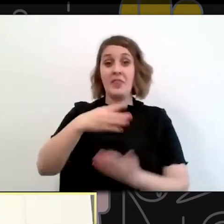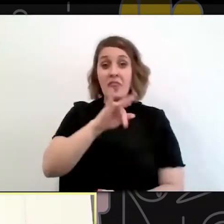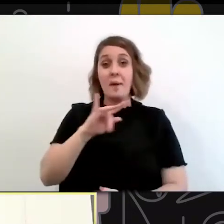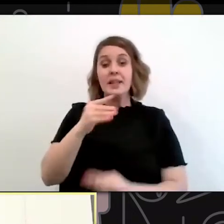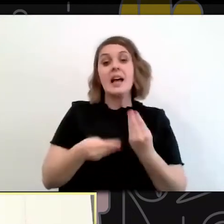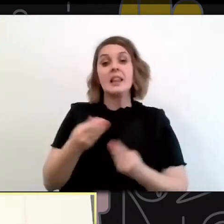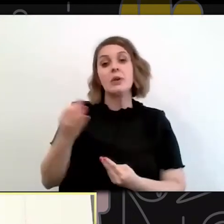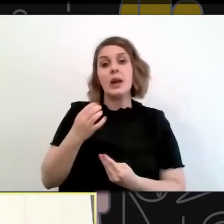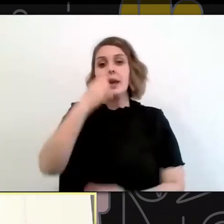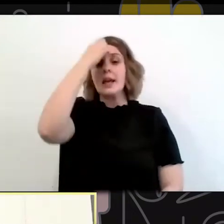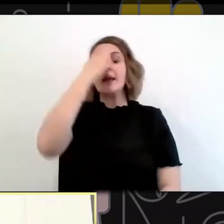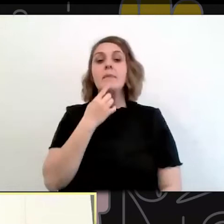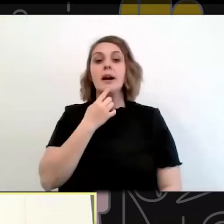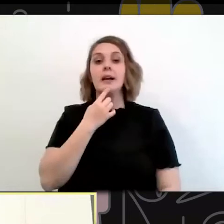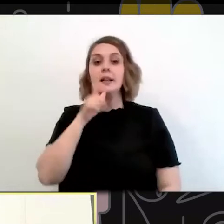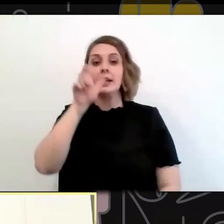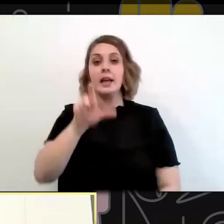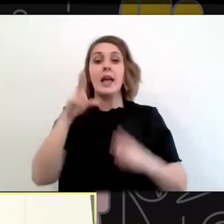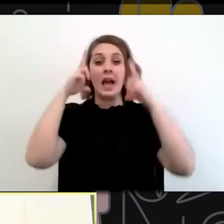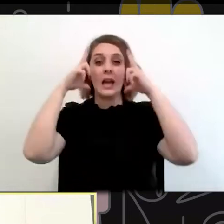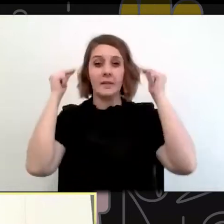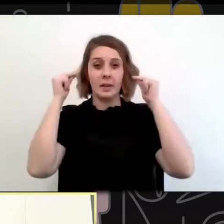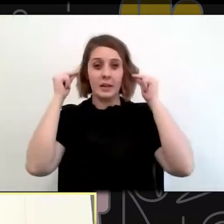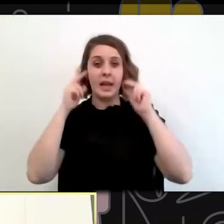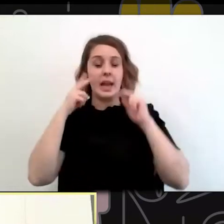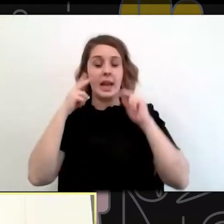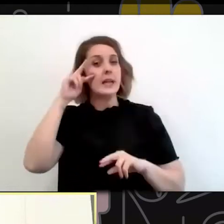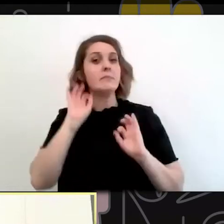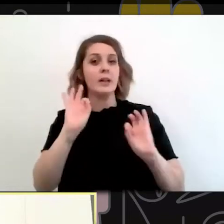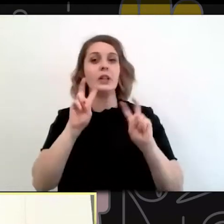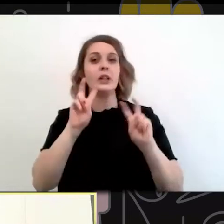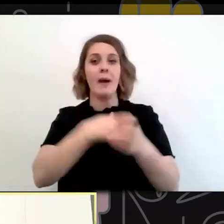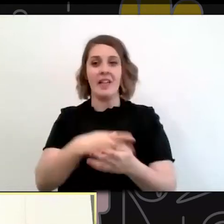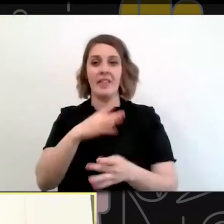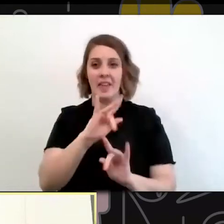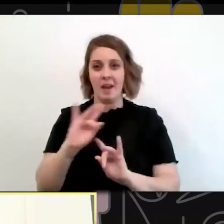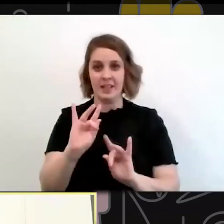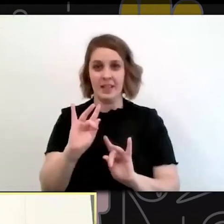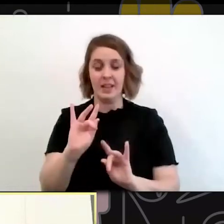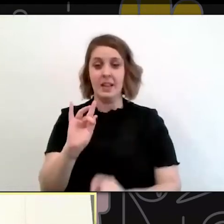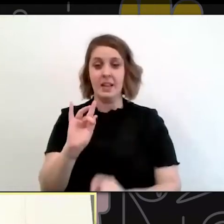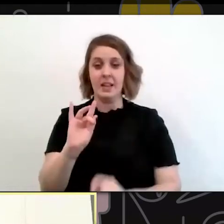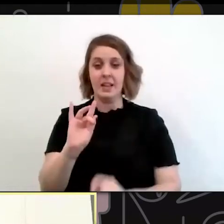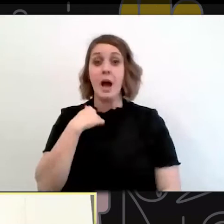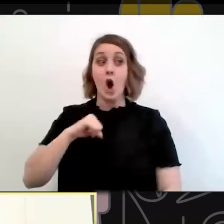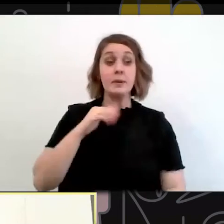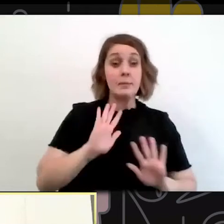por la imagen del enfermero experto en diabetes. Y no solo en el ámbito hospitalario, sino